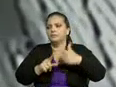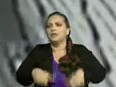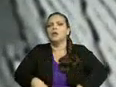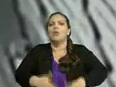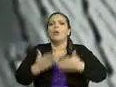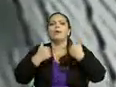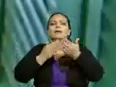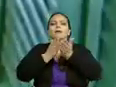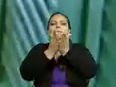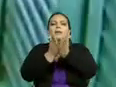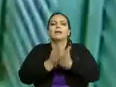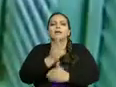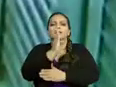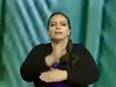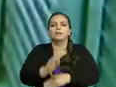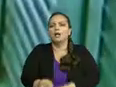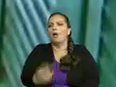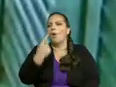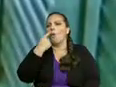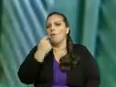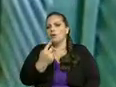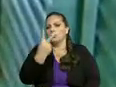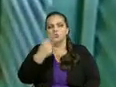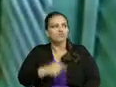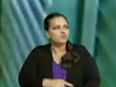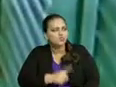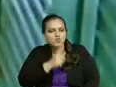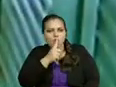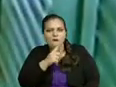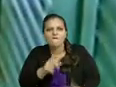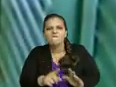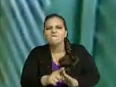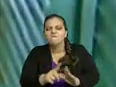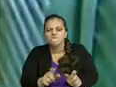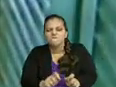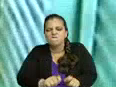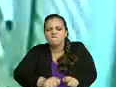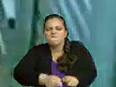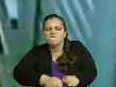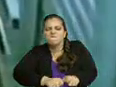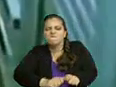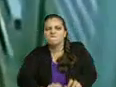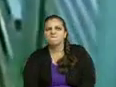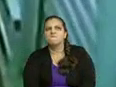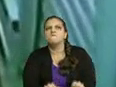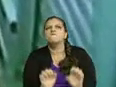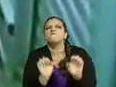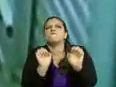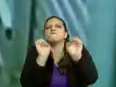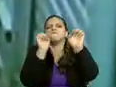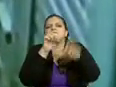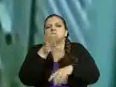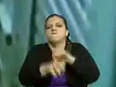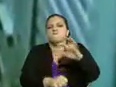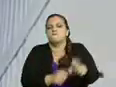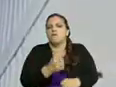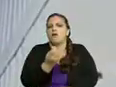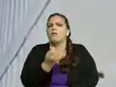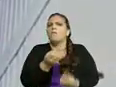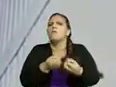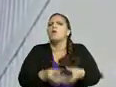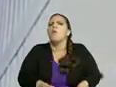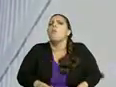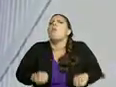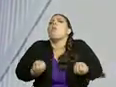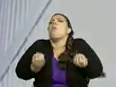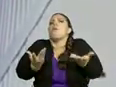antisociales abren un local de la bahía en el centro de Guayaquil. El monto de lo sustraído aún está por establecerse. Esto ha generado